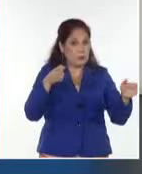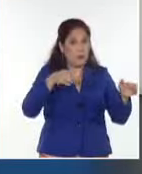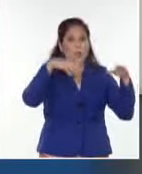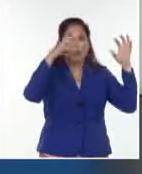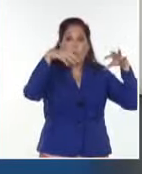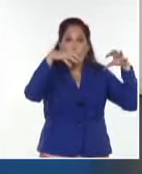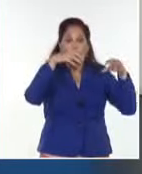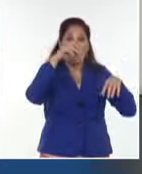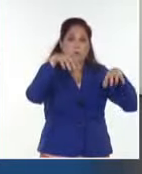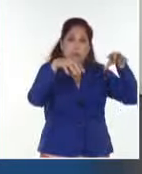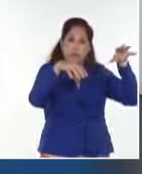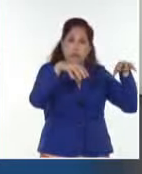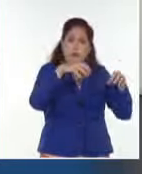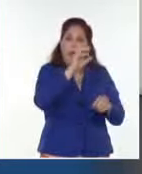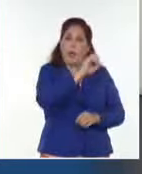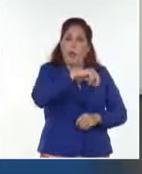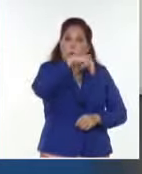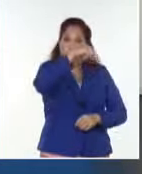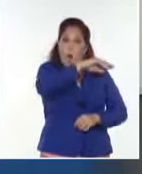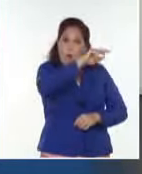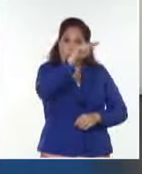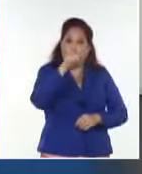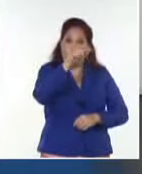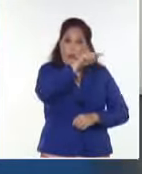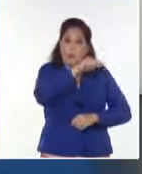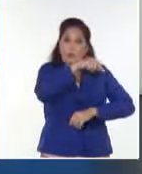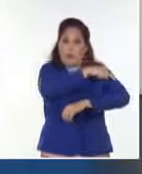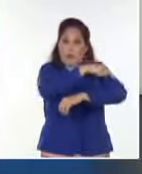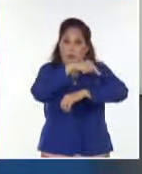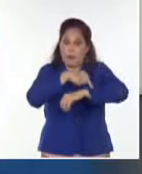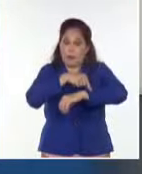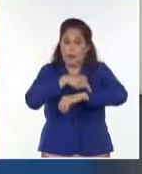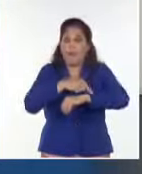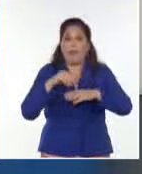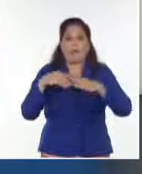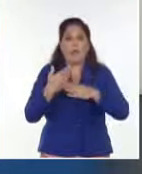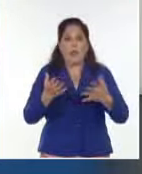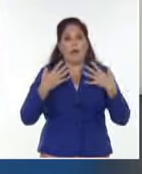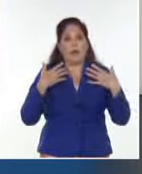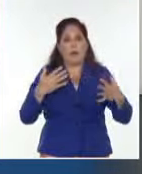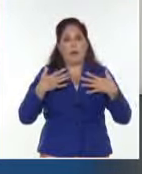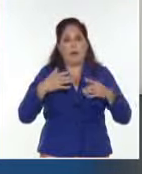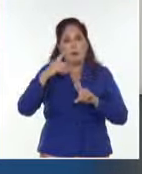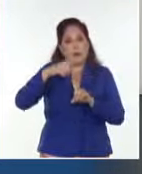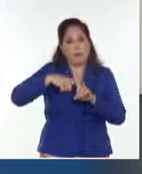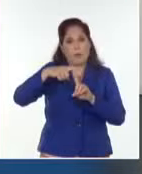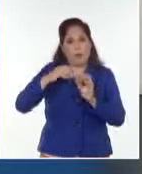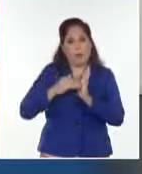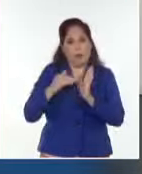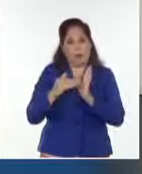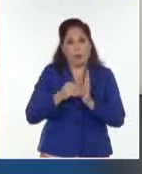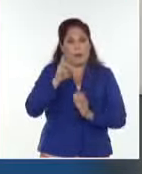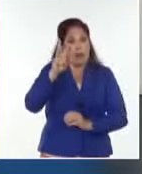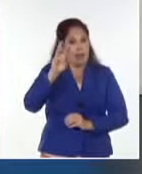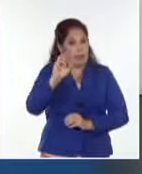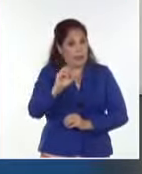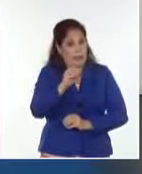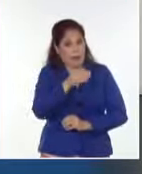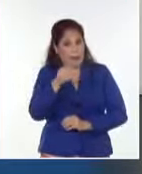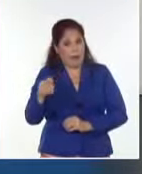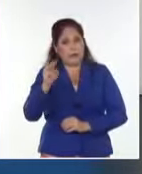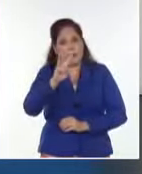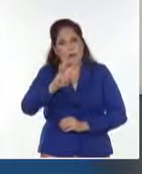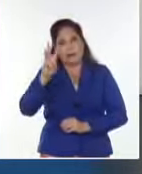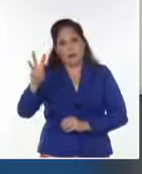manera aislada en zonas de la costa norte de la región oriental. El día cálido, las temperaturas máximas en la tarde con valores entre 30 y 33